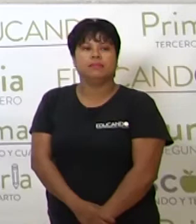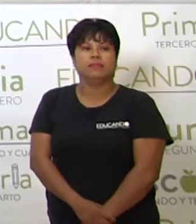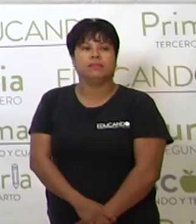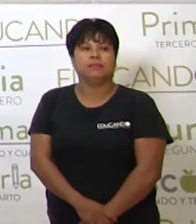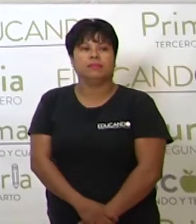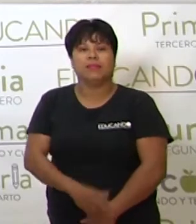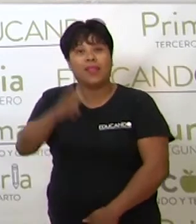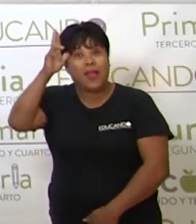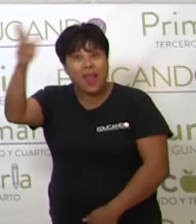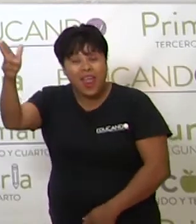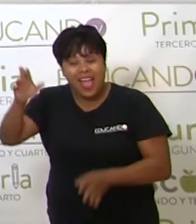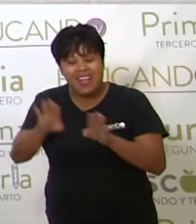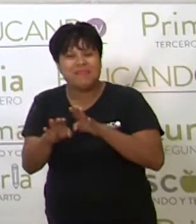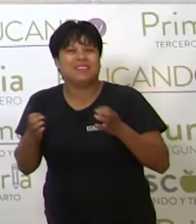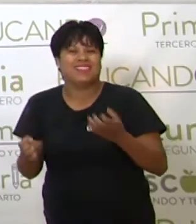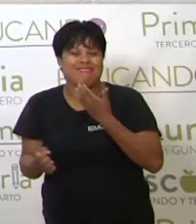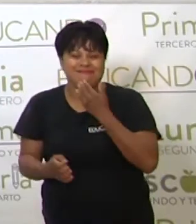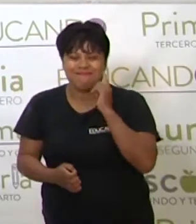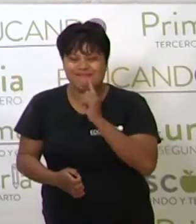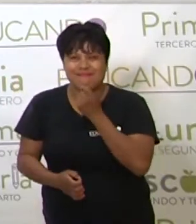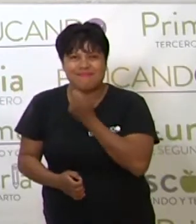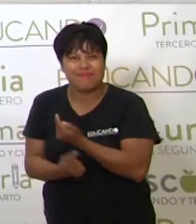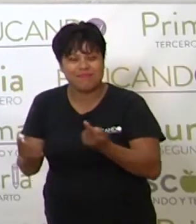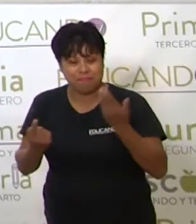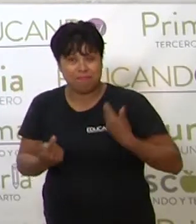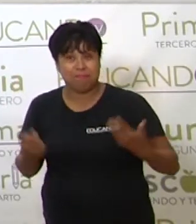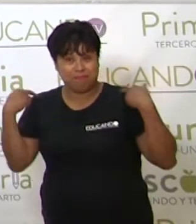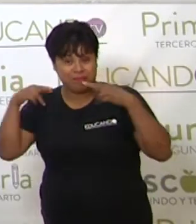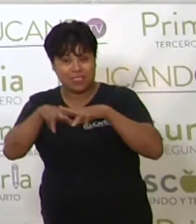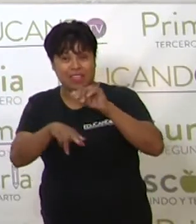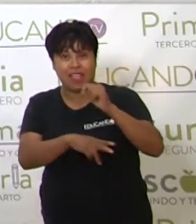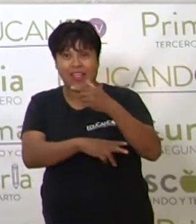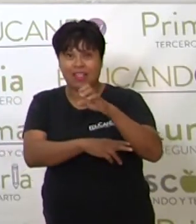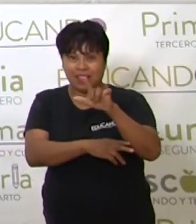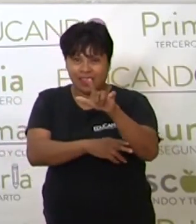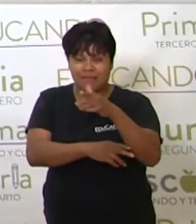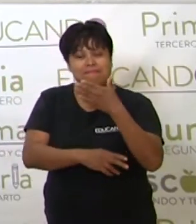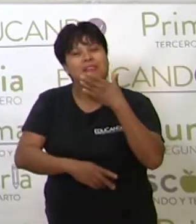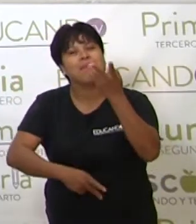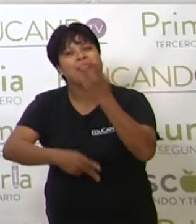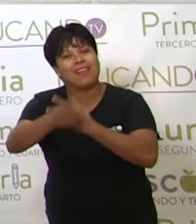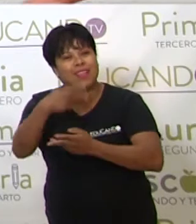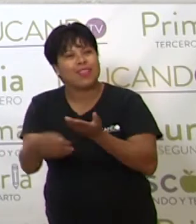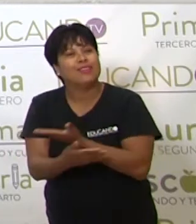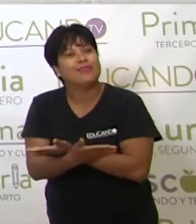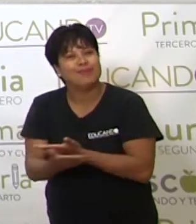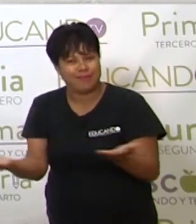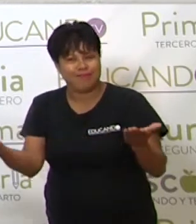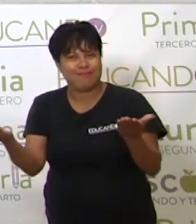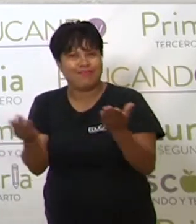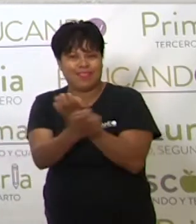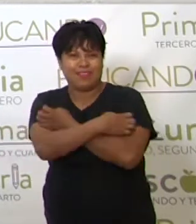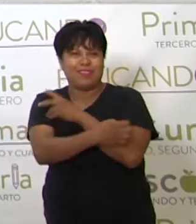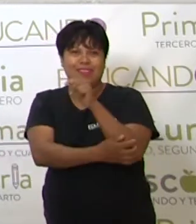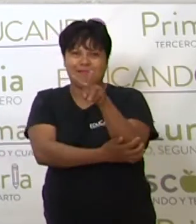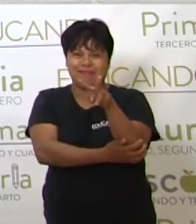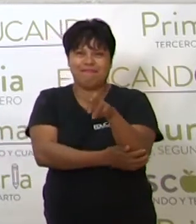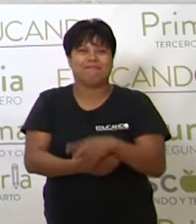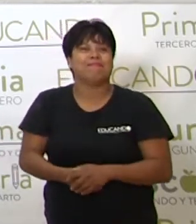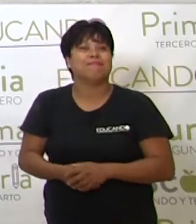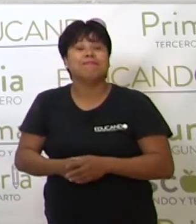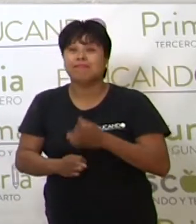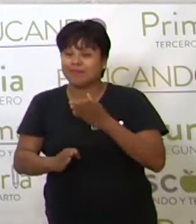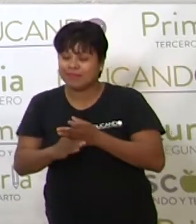hola que tal como estan niñas y niños soy el profesor angel bienvenidos todos a educando tb en